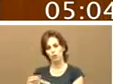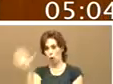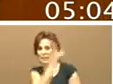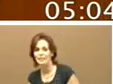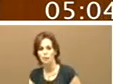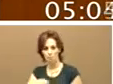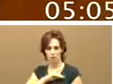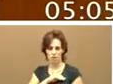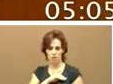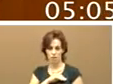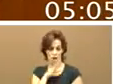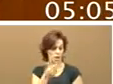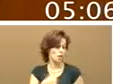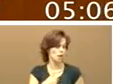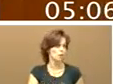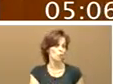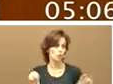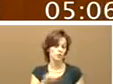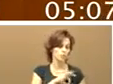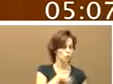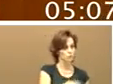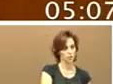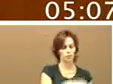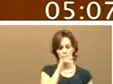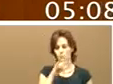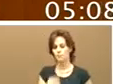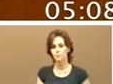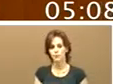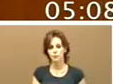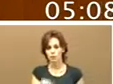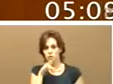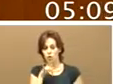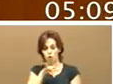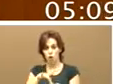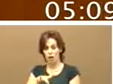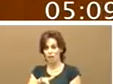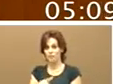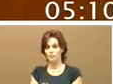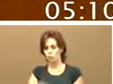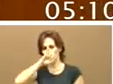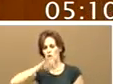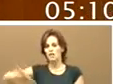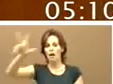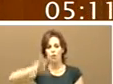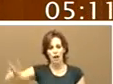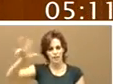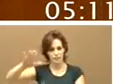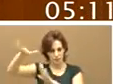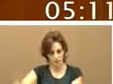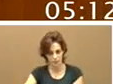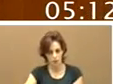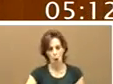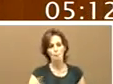Y ahora ya si termino, señor presidente, frente a los nacionalistas de un lado, a los